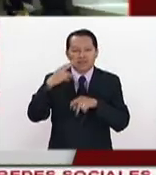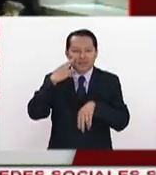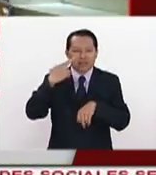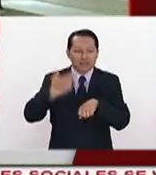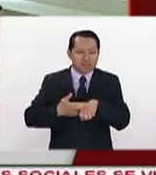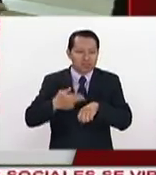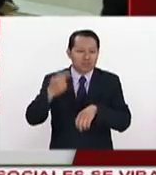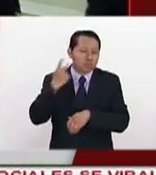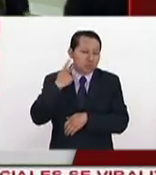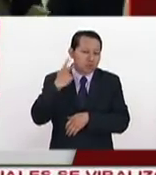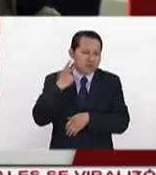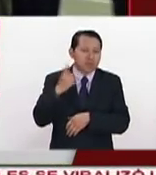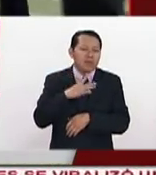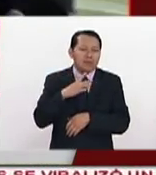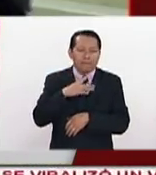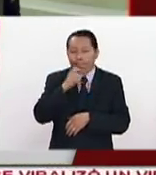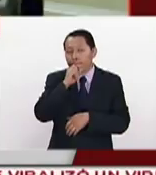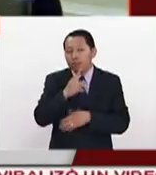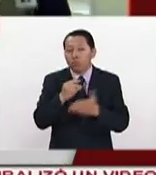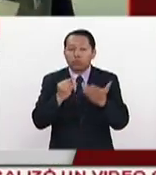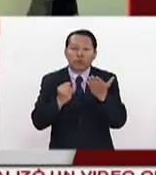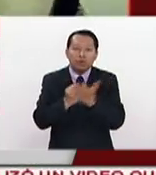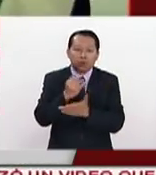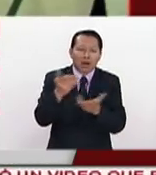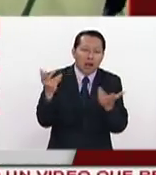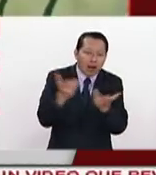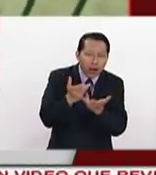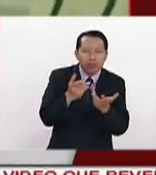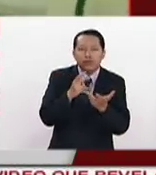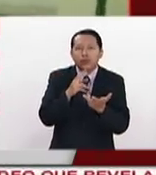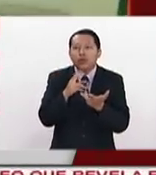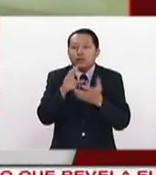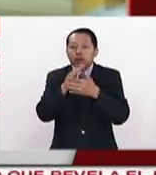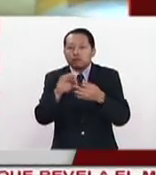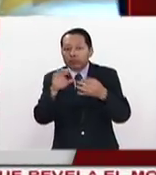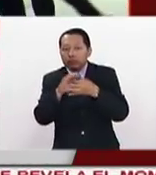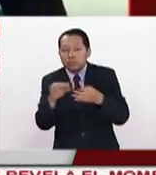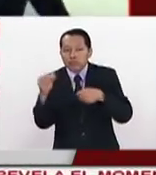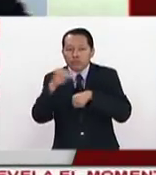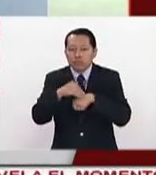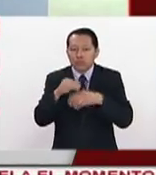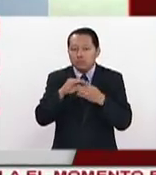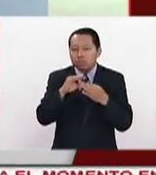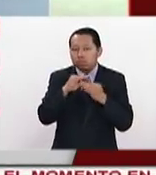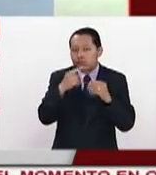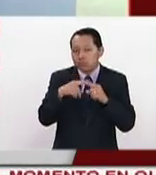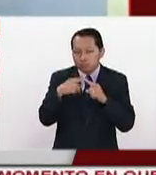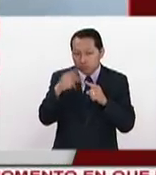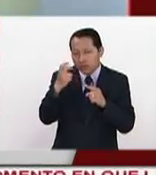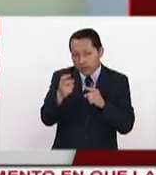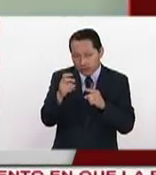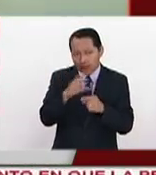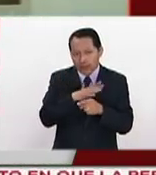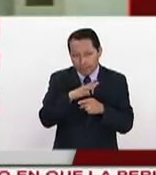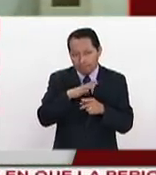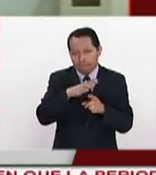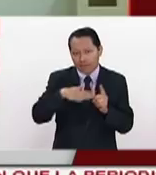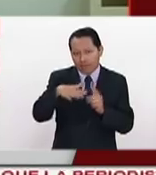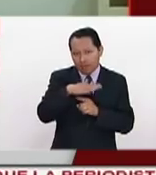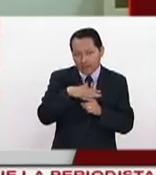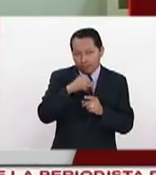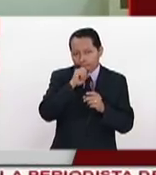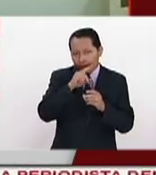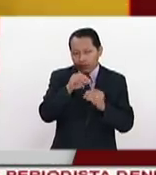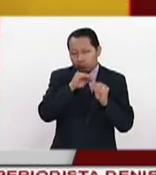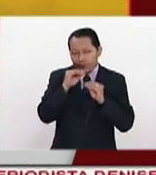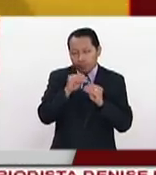están, las acciones que están tomando, los comentarios que están emitiendo, porque pues eso influye en el ambiente de la